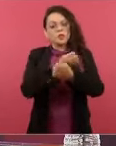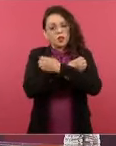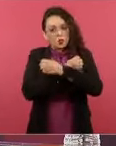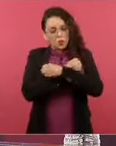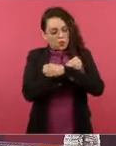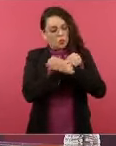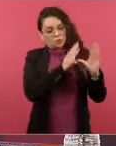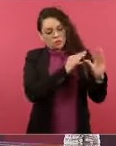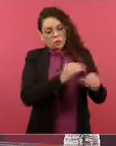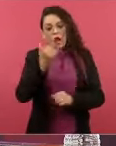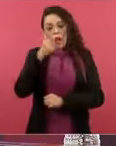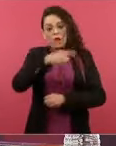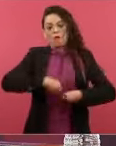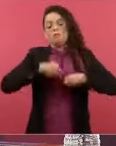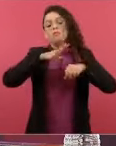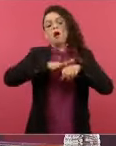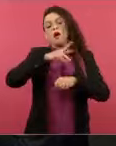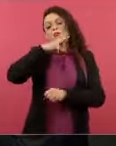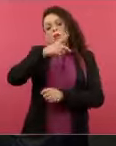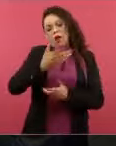adolescentes. Entonces,